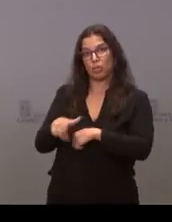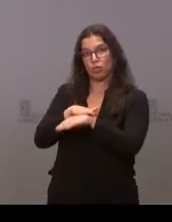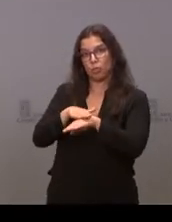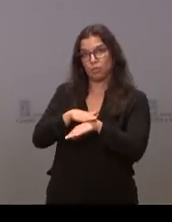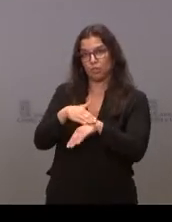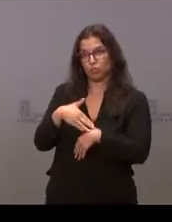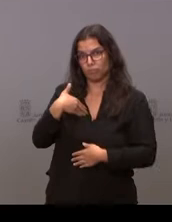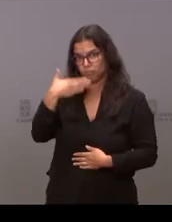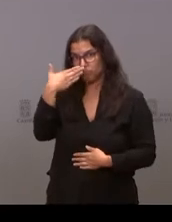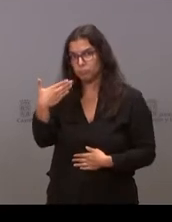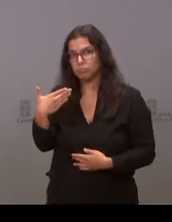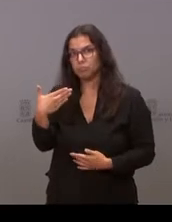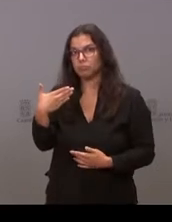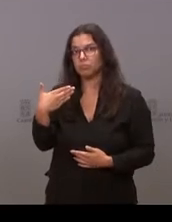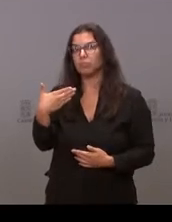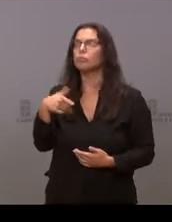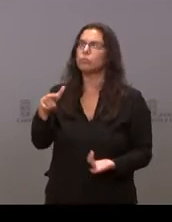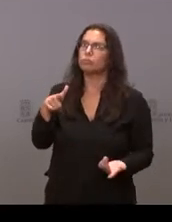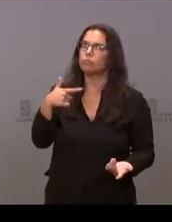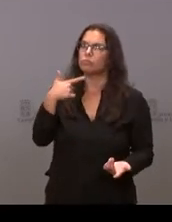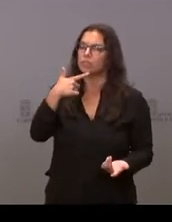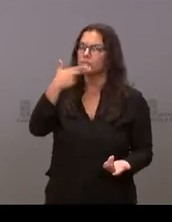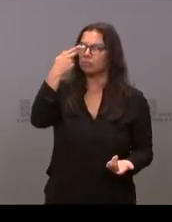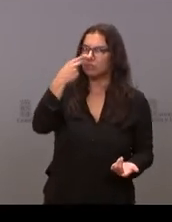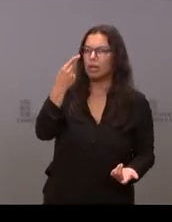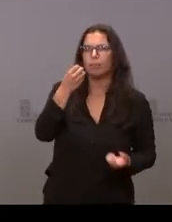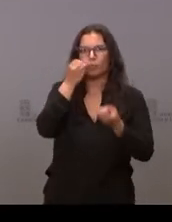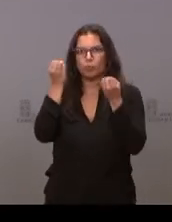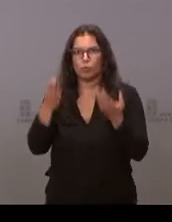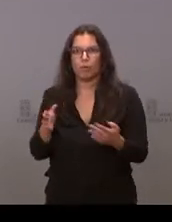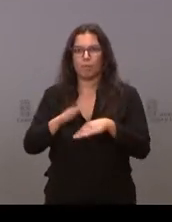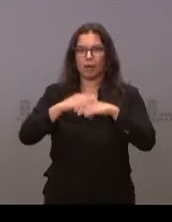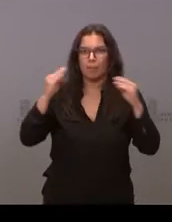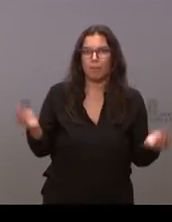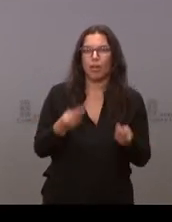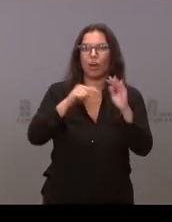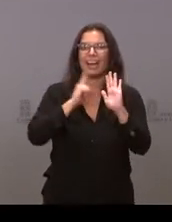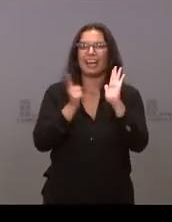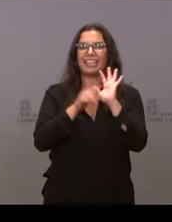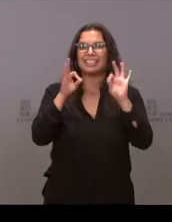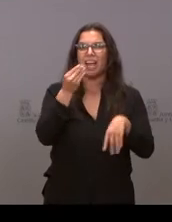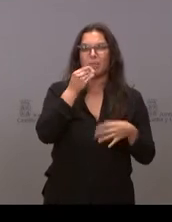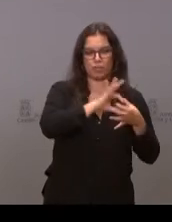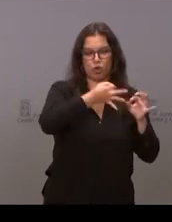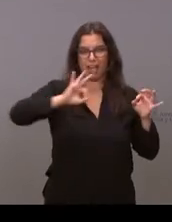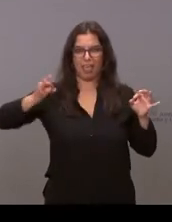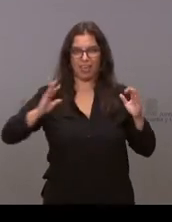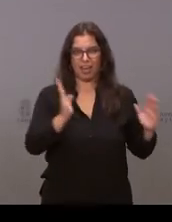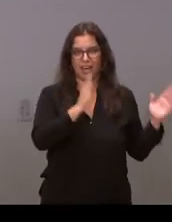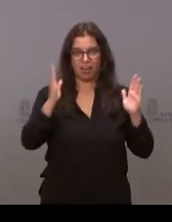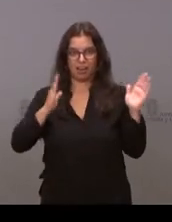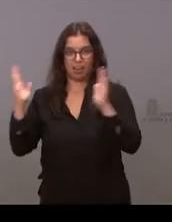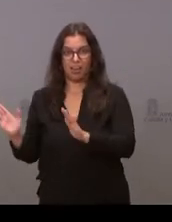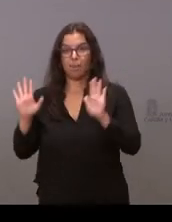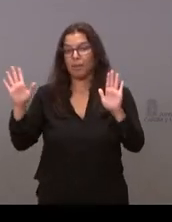créeme, alabamos tu interés por mejorar la ley de la cadena alimentaria, pero este paquete de mejoras quedará